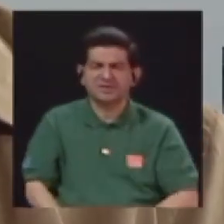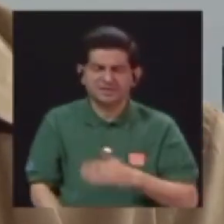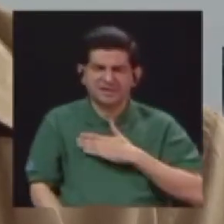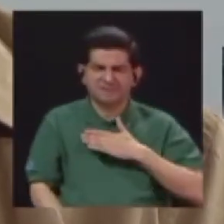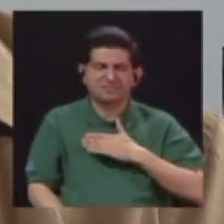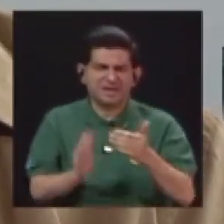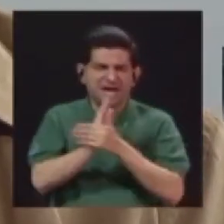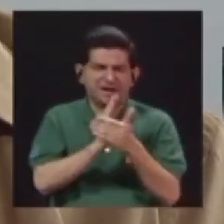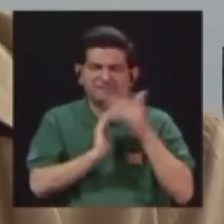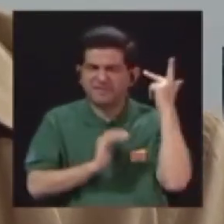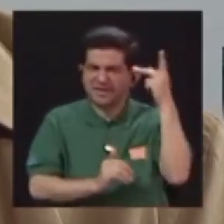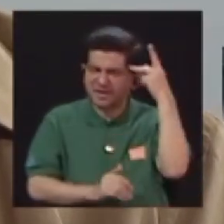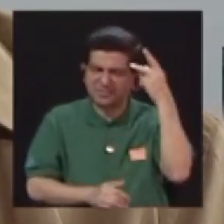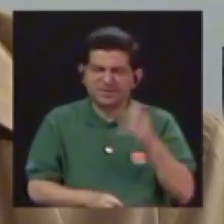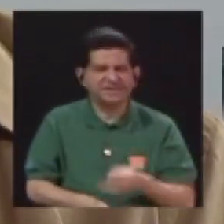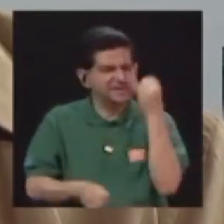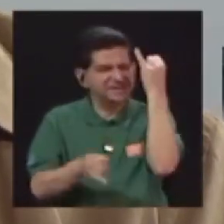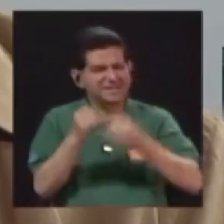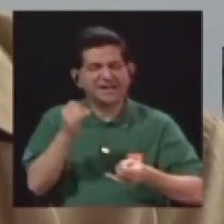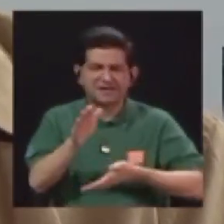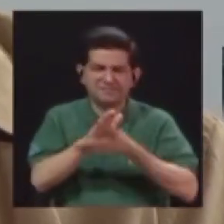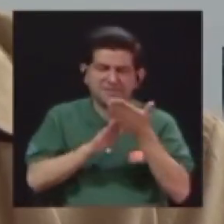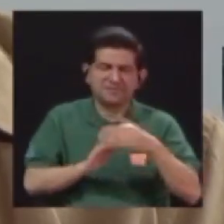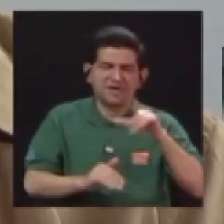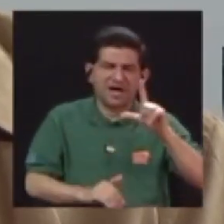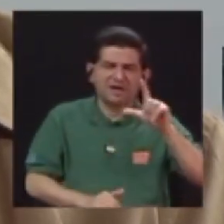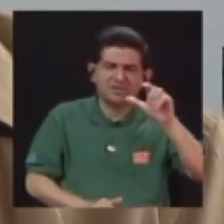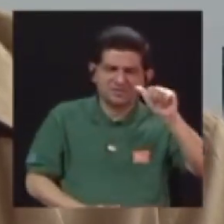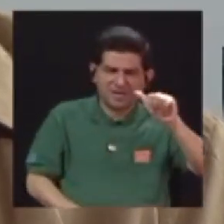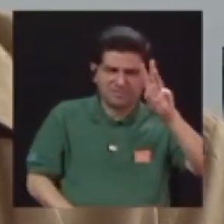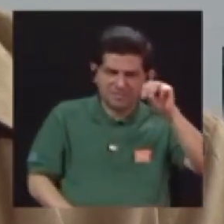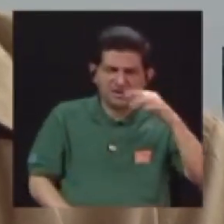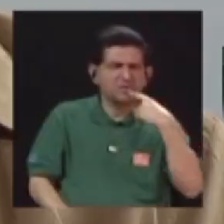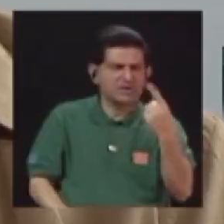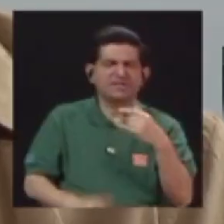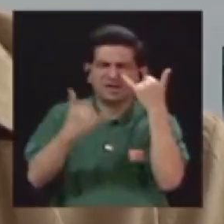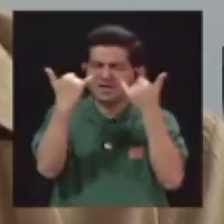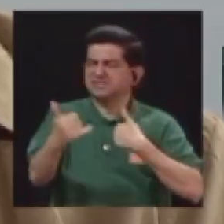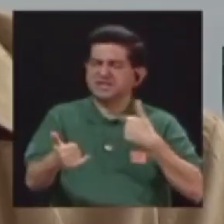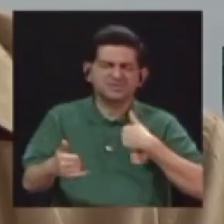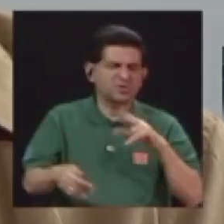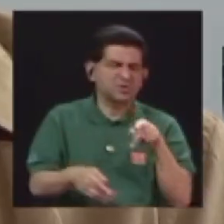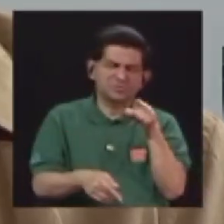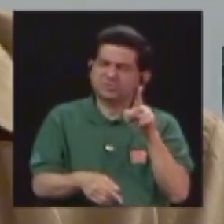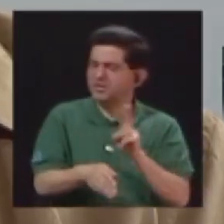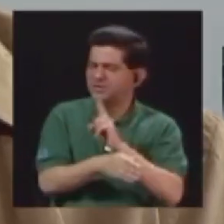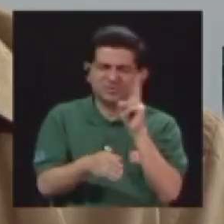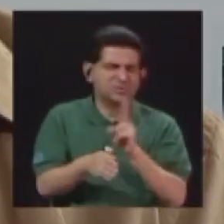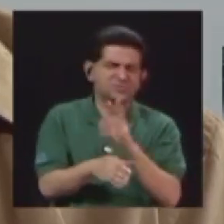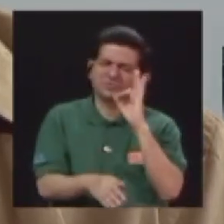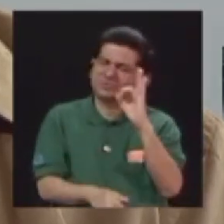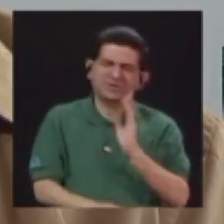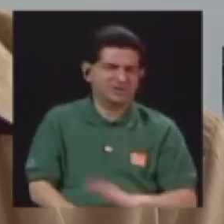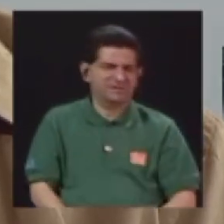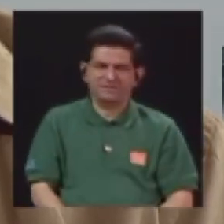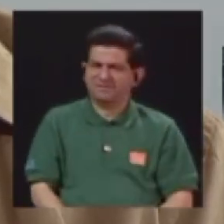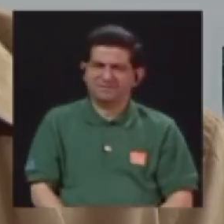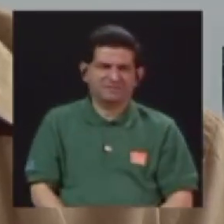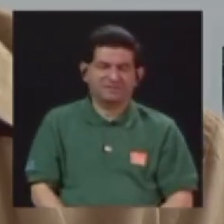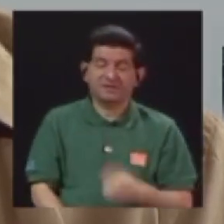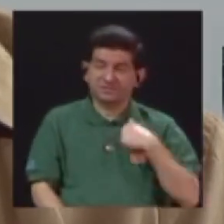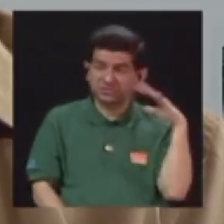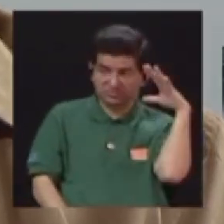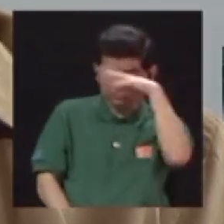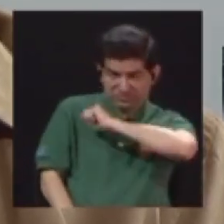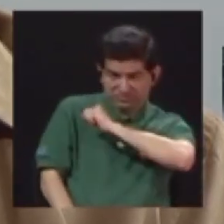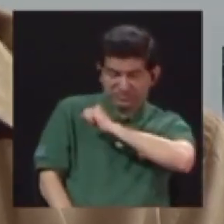había agotado, y me fui donde don Luis y le dije: mire, don Luis, yo creo que ya yo no le soy útil a usted, ¿verdad? Porque me doy